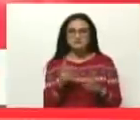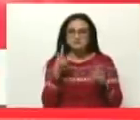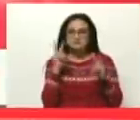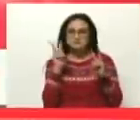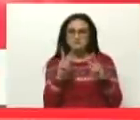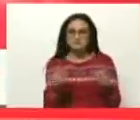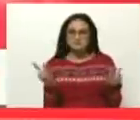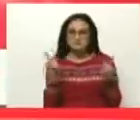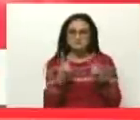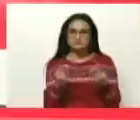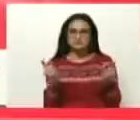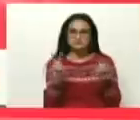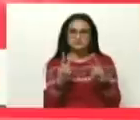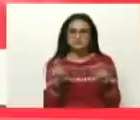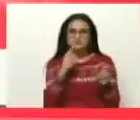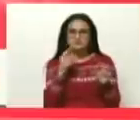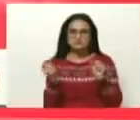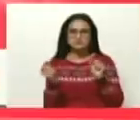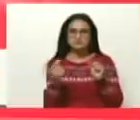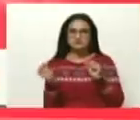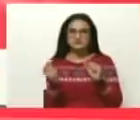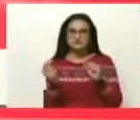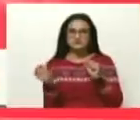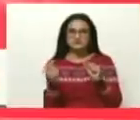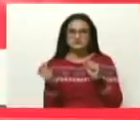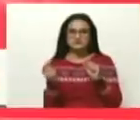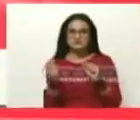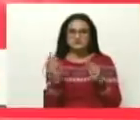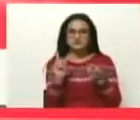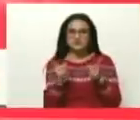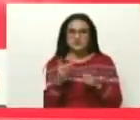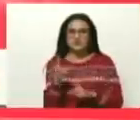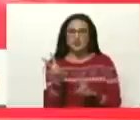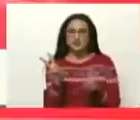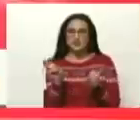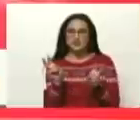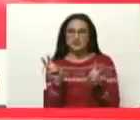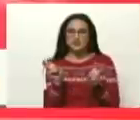revisando, discutiendo algunos temas